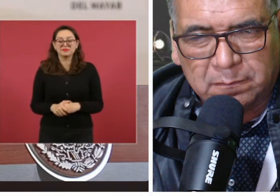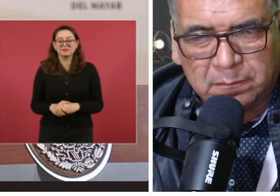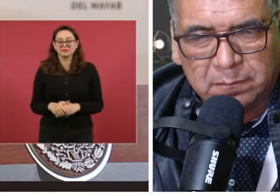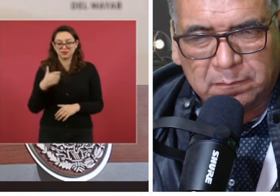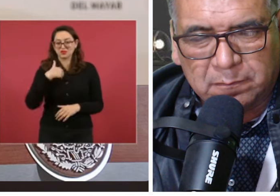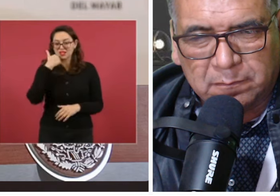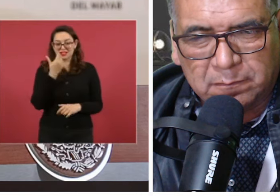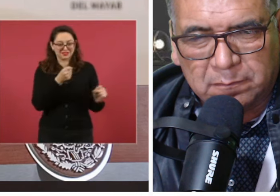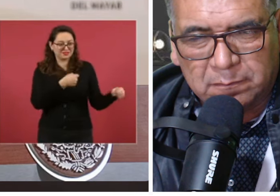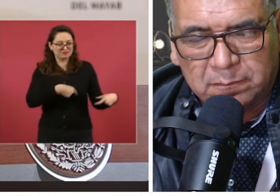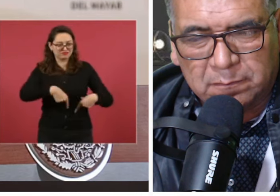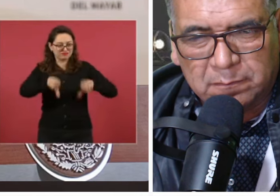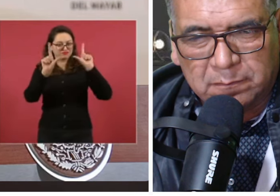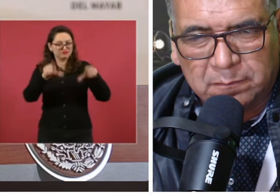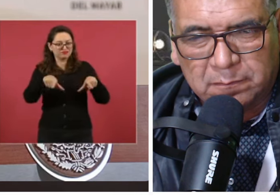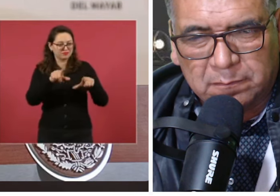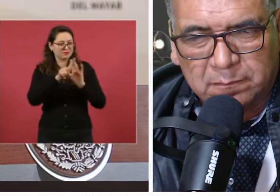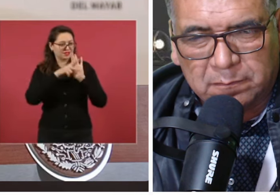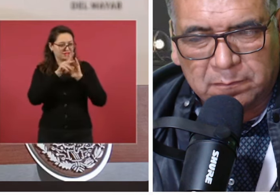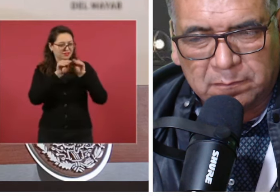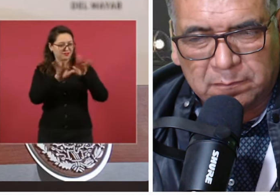Quería yo subirlo,